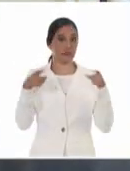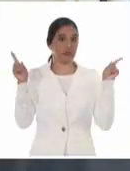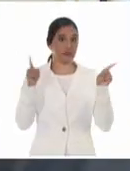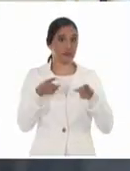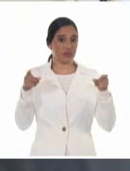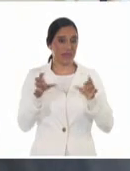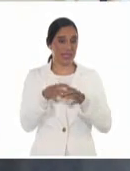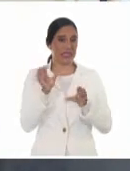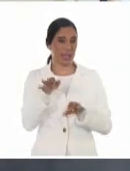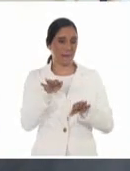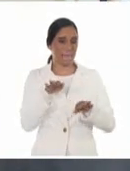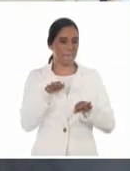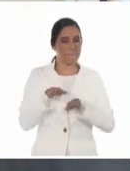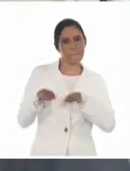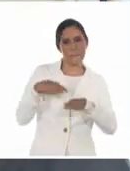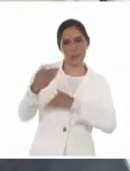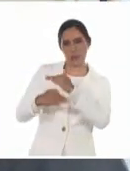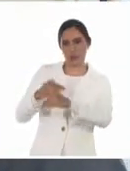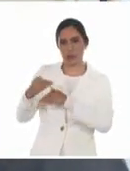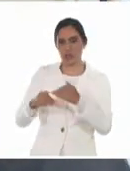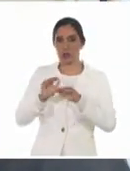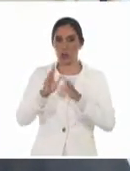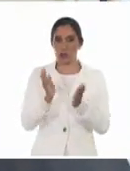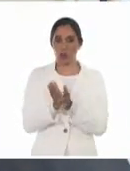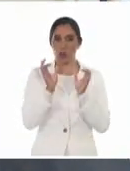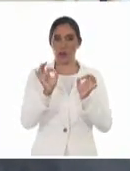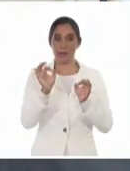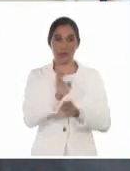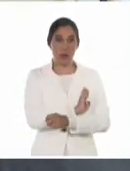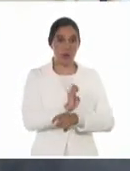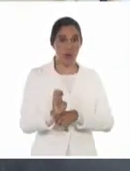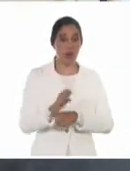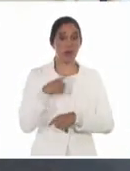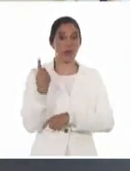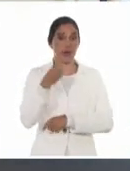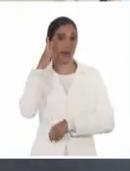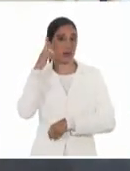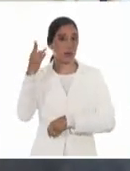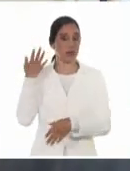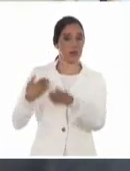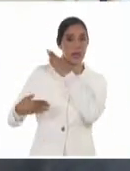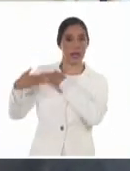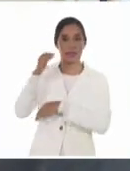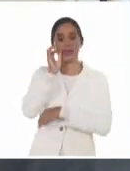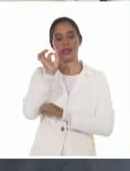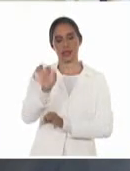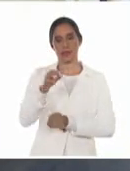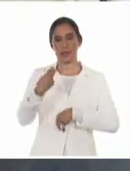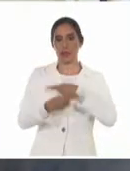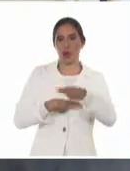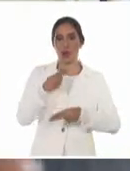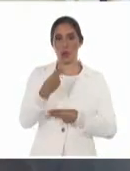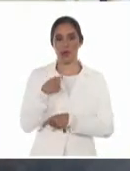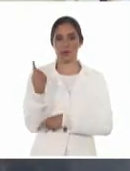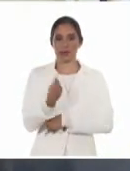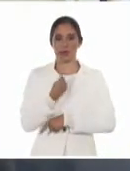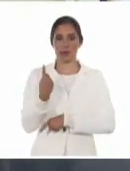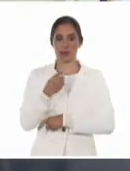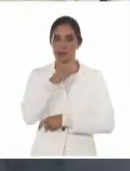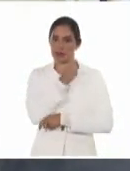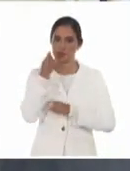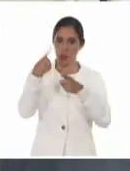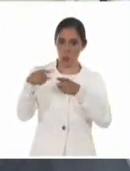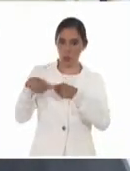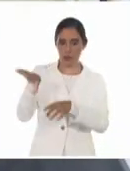proceso de producción, que es un homenaje a la obra del maestro Rodolfo Bayán, y ese tema lo vamos a hacer con Nachito Herrera